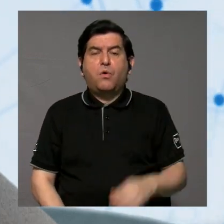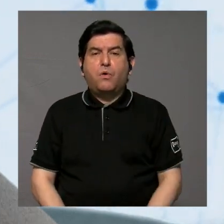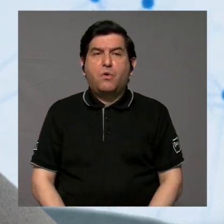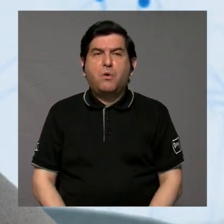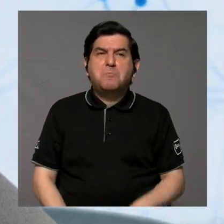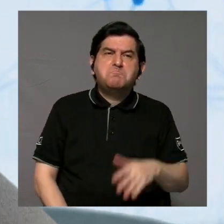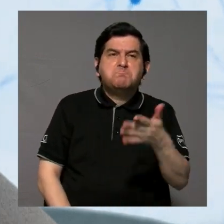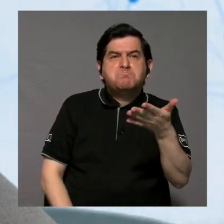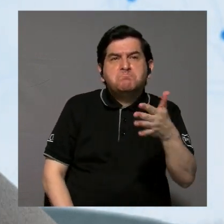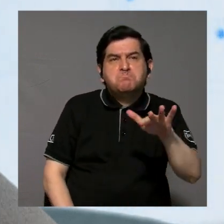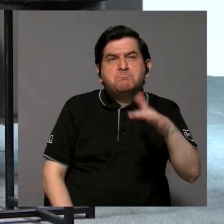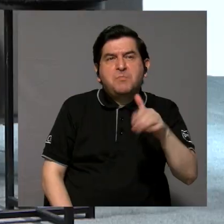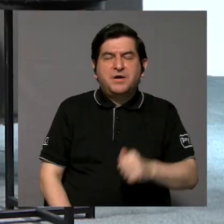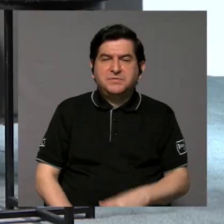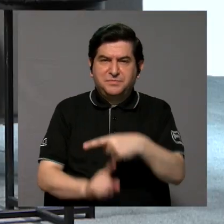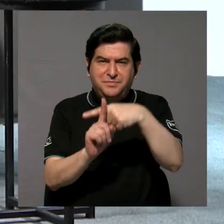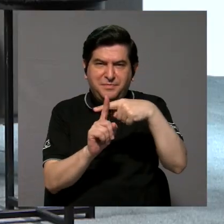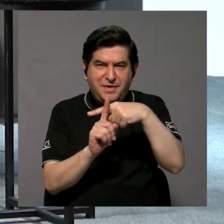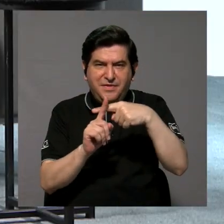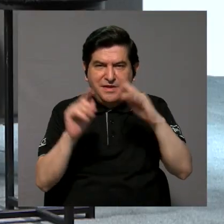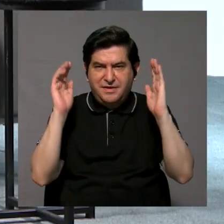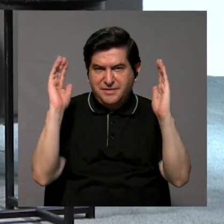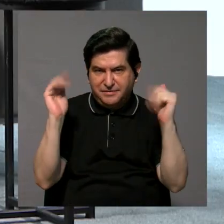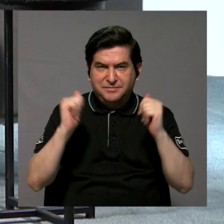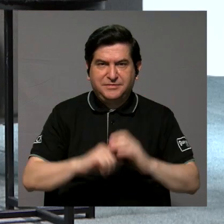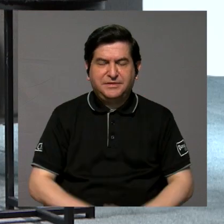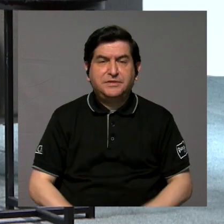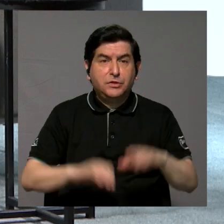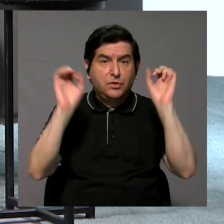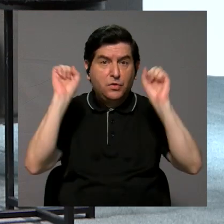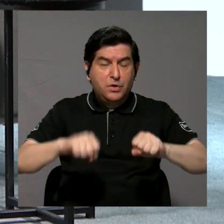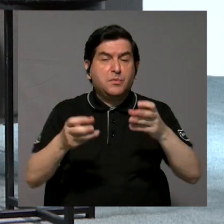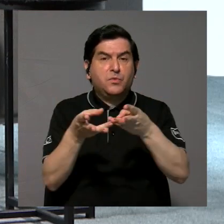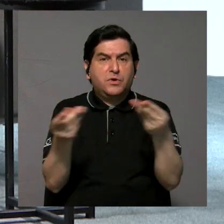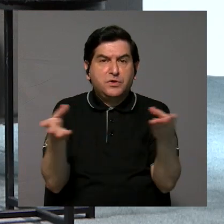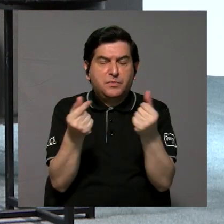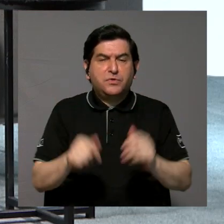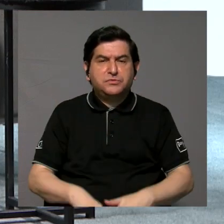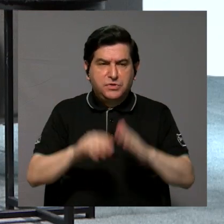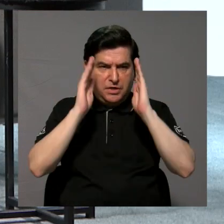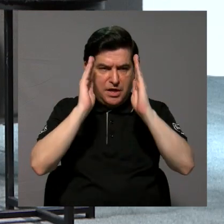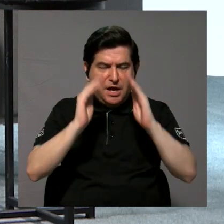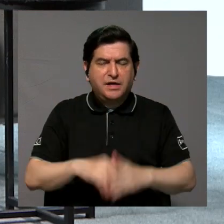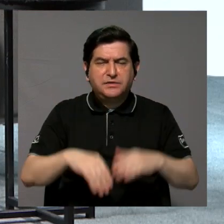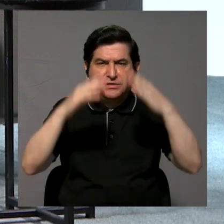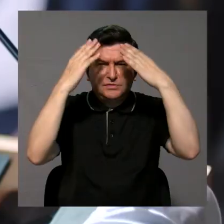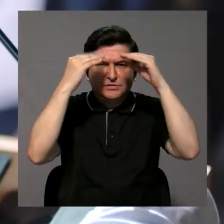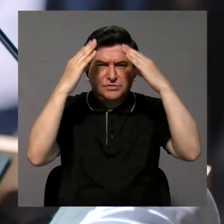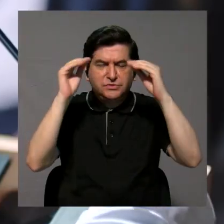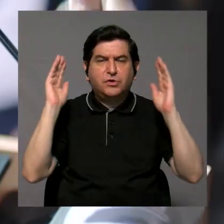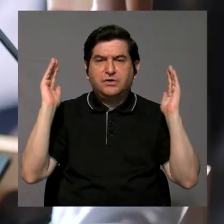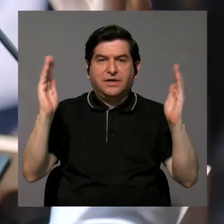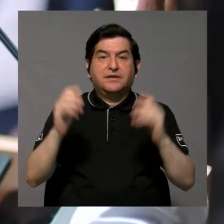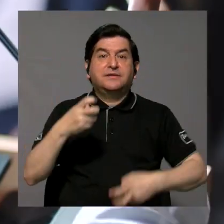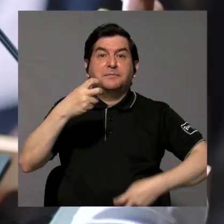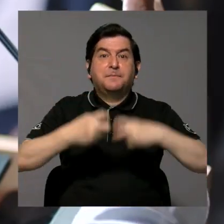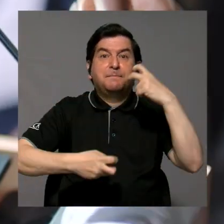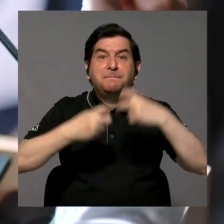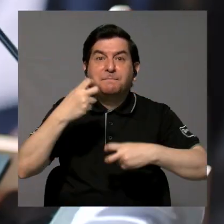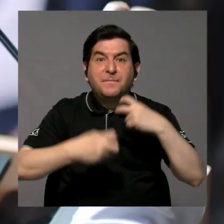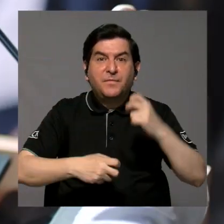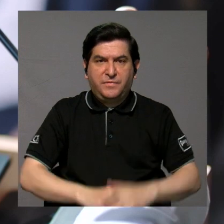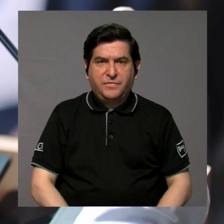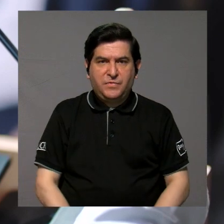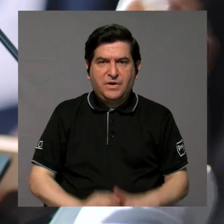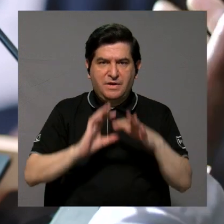medios más o menos medianamente grandes que pueden generar una cobertura informativa muy grande. Y aquí el problema en torno